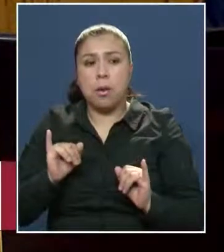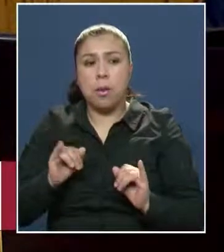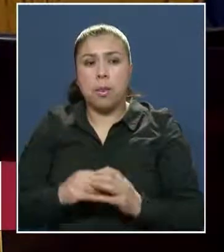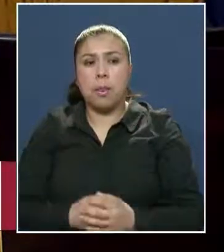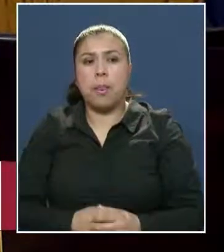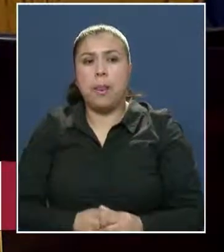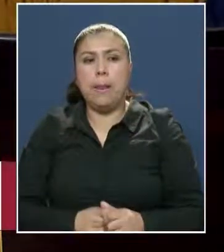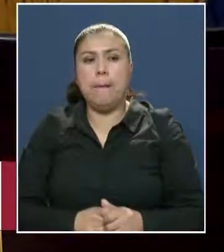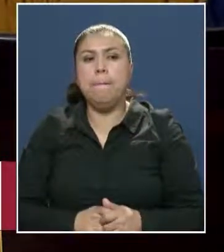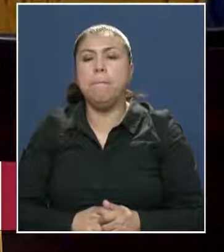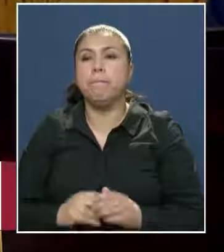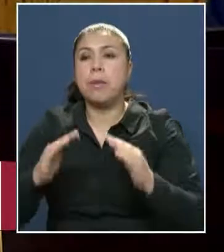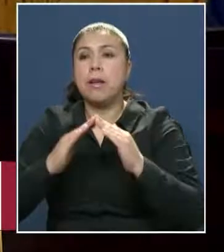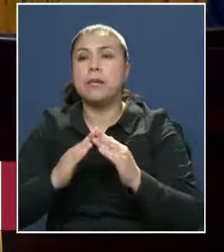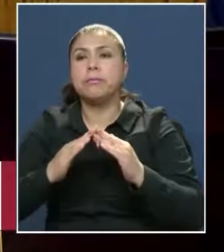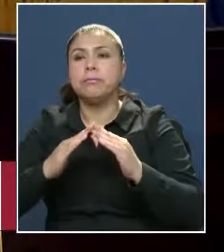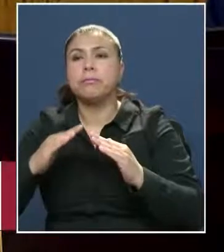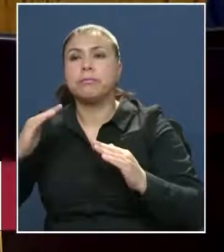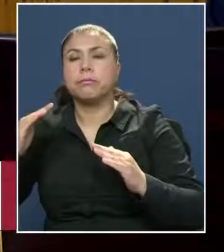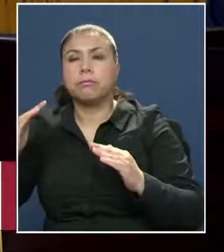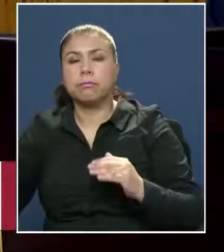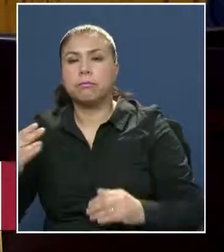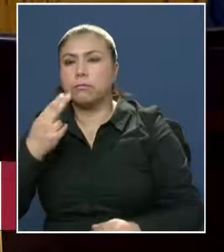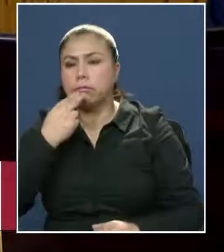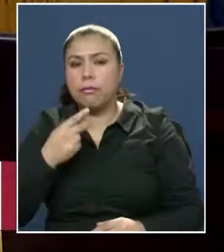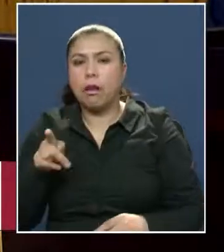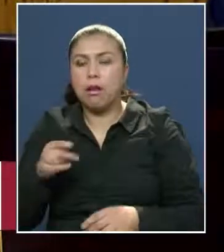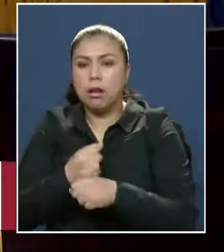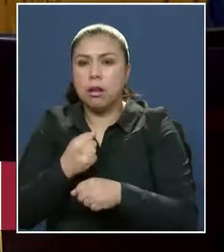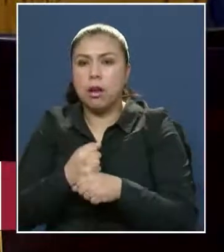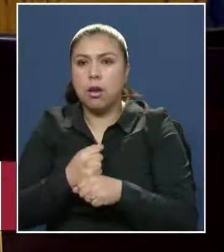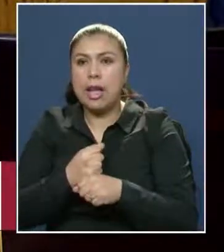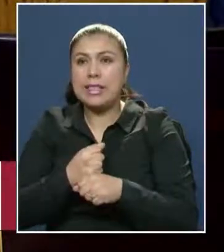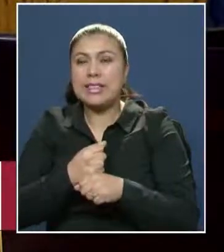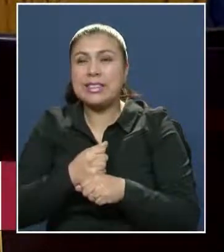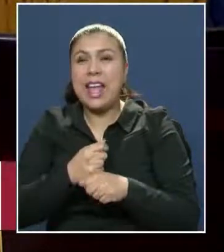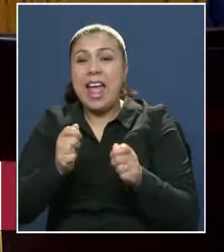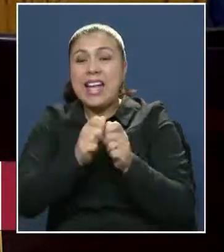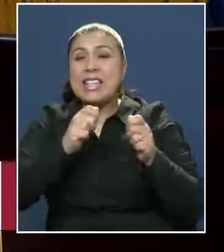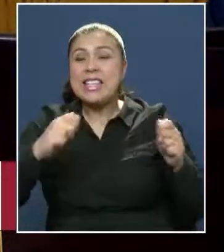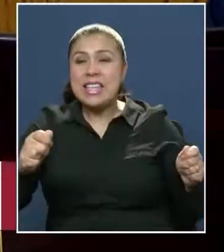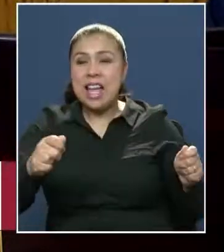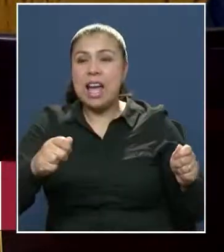diferentes vecinos de Puerto Montt y ese trabajo se plasmó en un reportaje en el diario El Llanquihue.